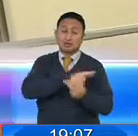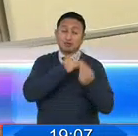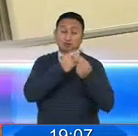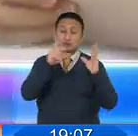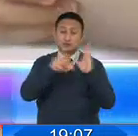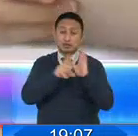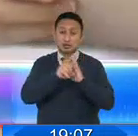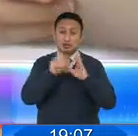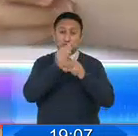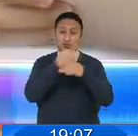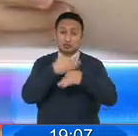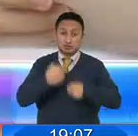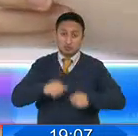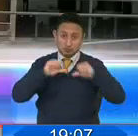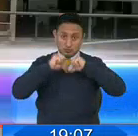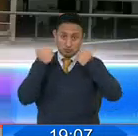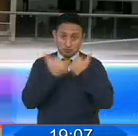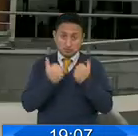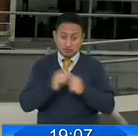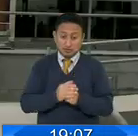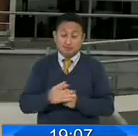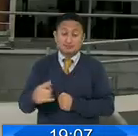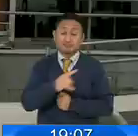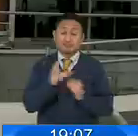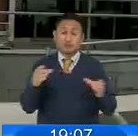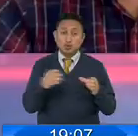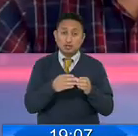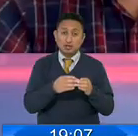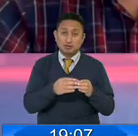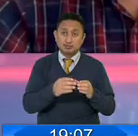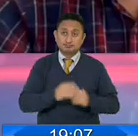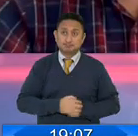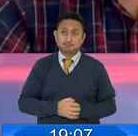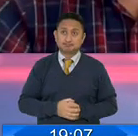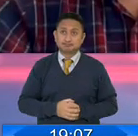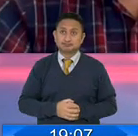Función Legislativa que incorpora este comité. Informó Carolina Basante.